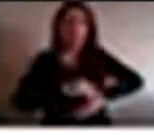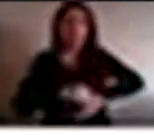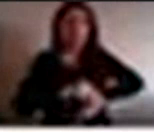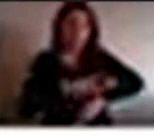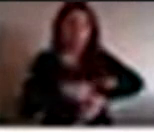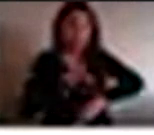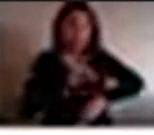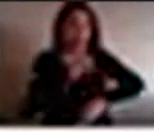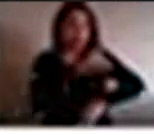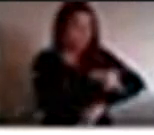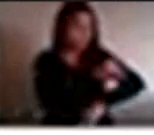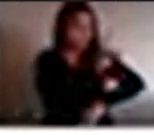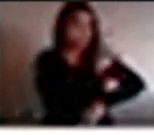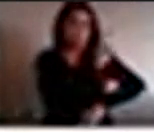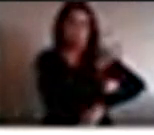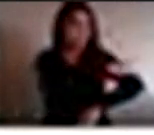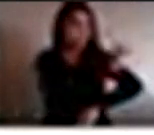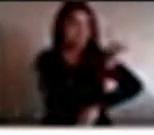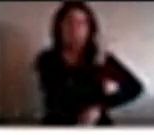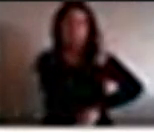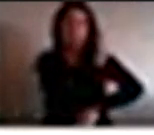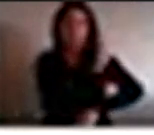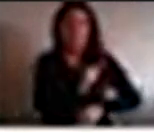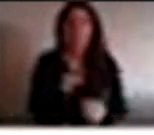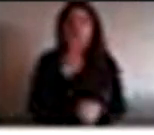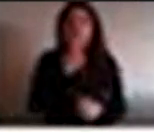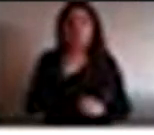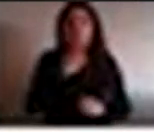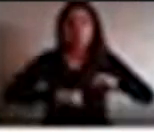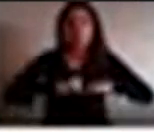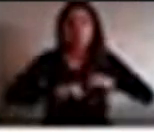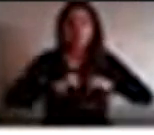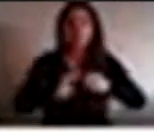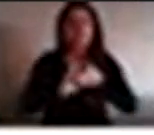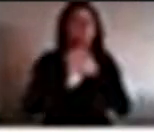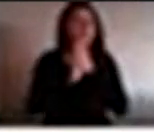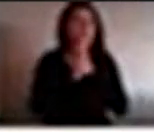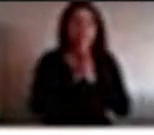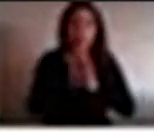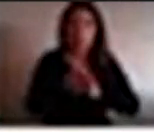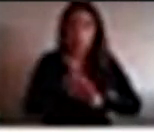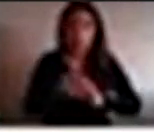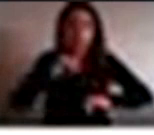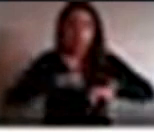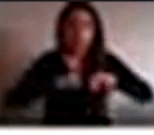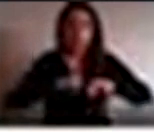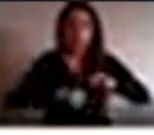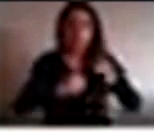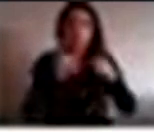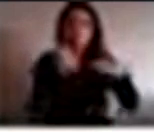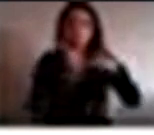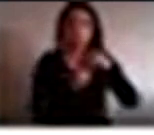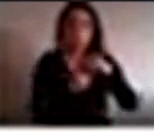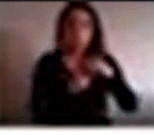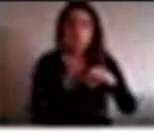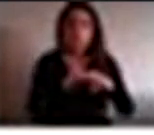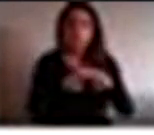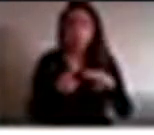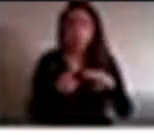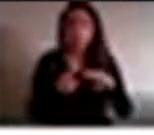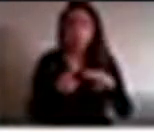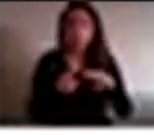tenían iniciativas muy innovadoras en temas de inclusión, realizaban procesos de